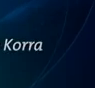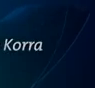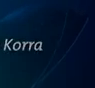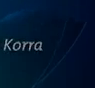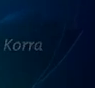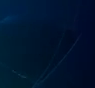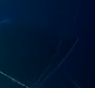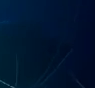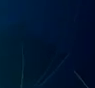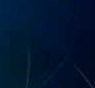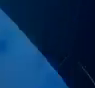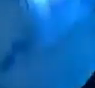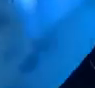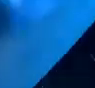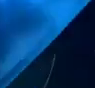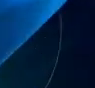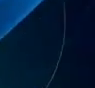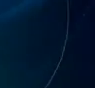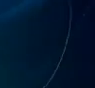Leyenda de Corra.